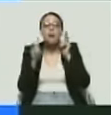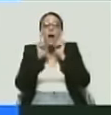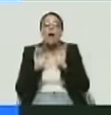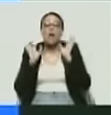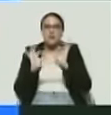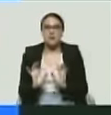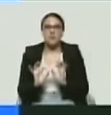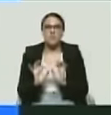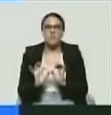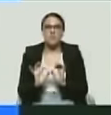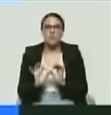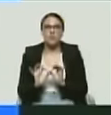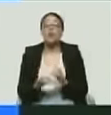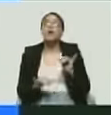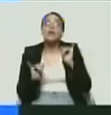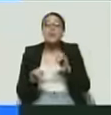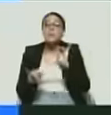el CNE